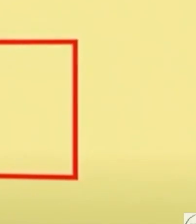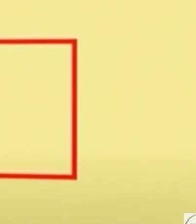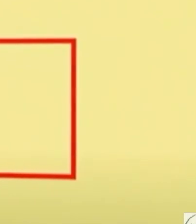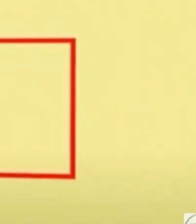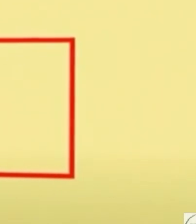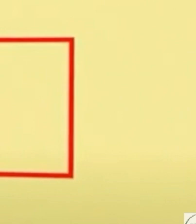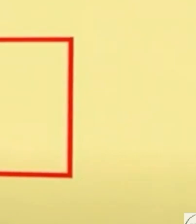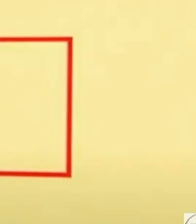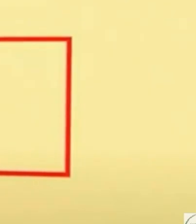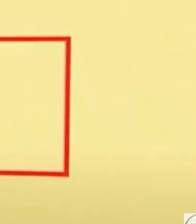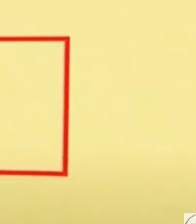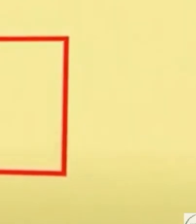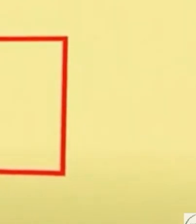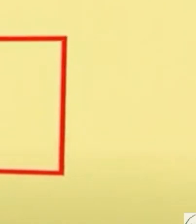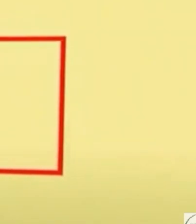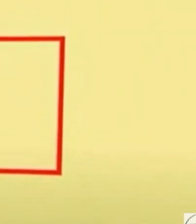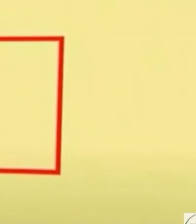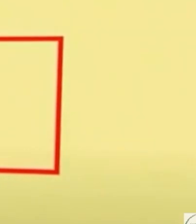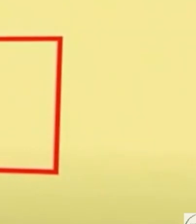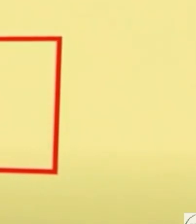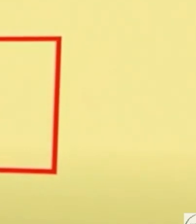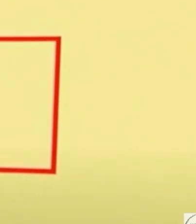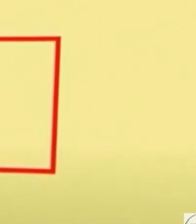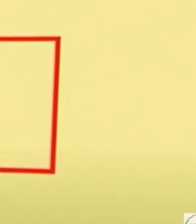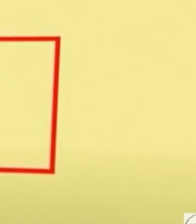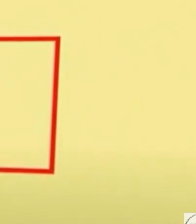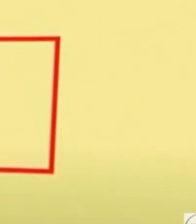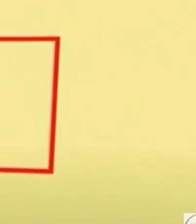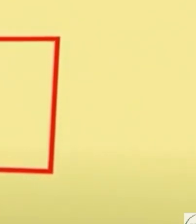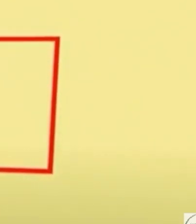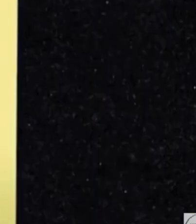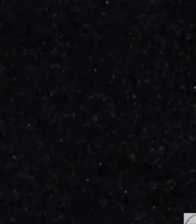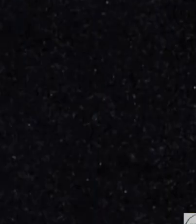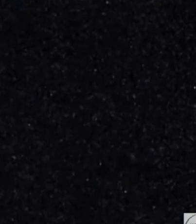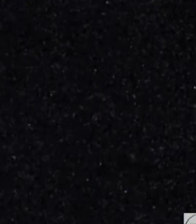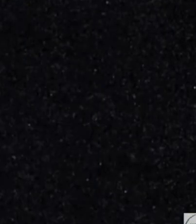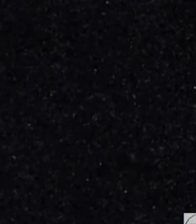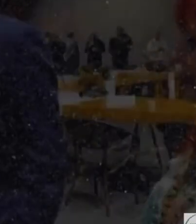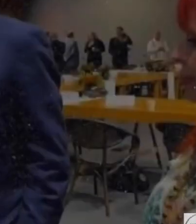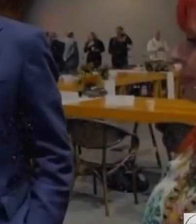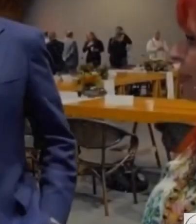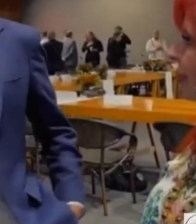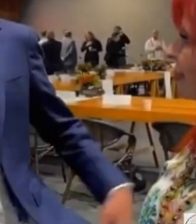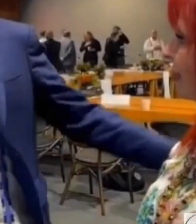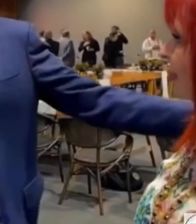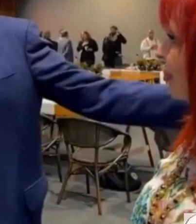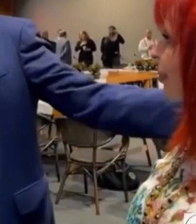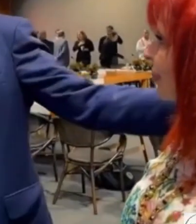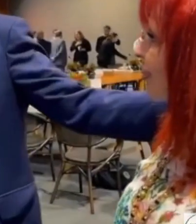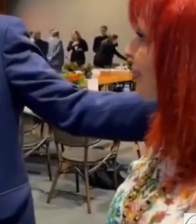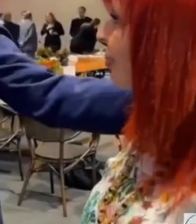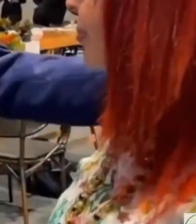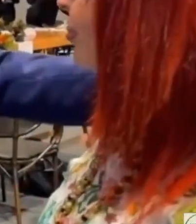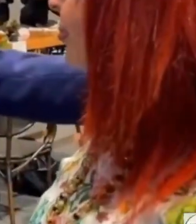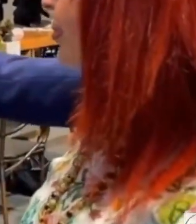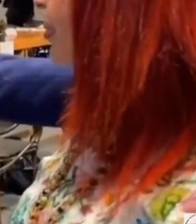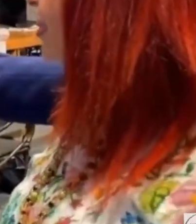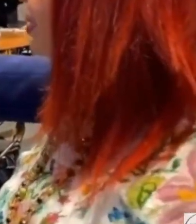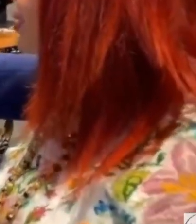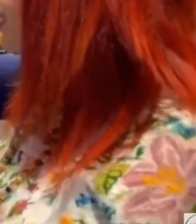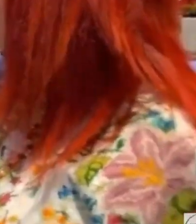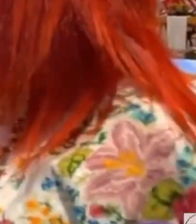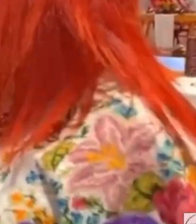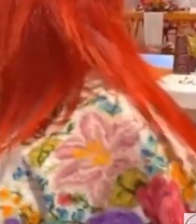creado únicamente con ese propósito. Los cables fueron desmentidos por el propio embajador estadounidense Ken